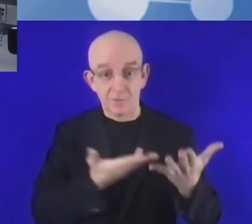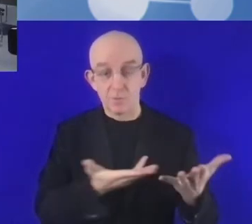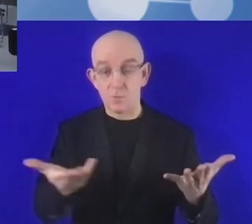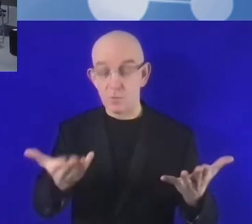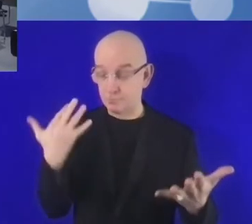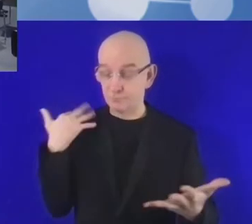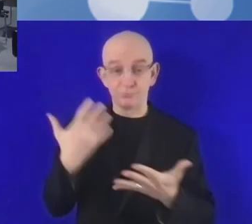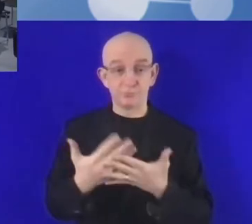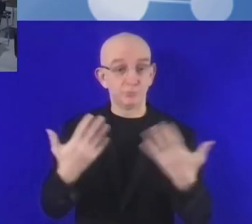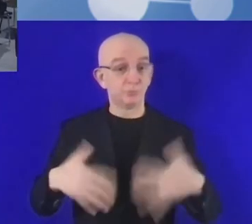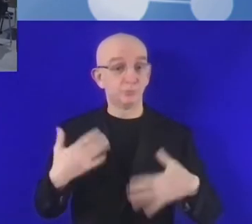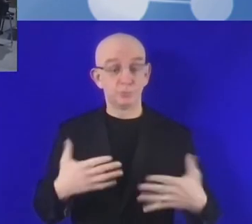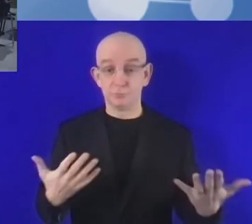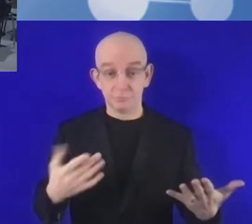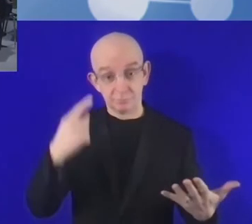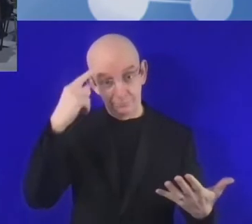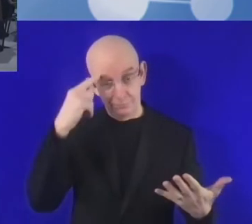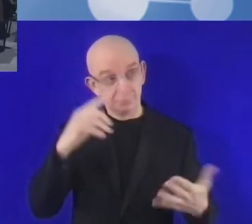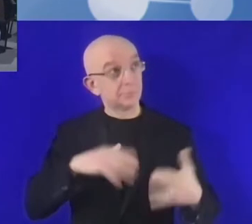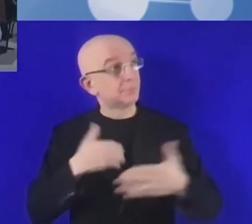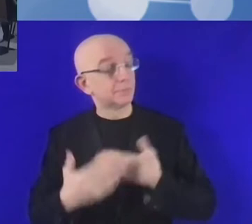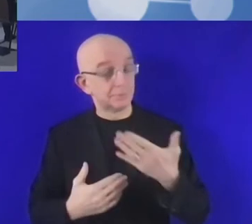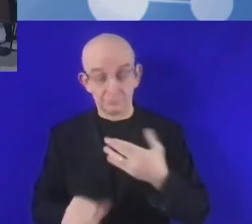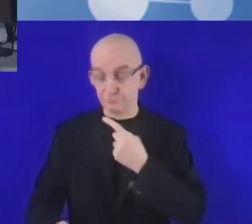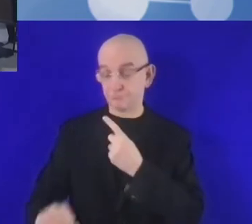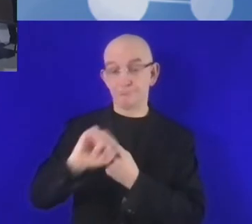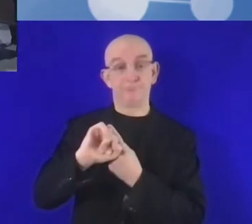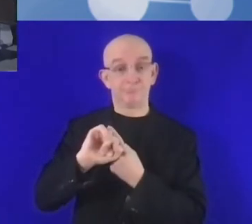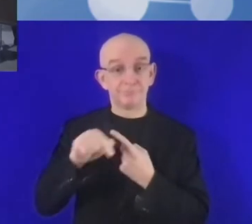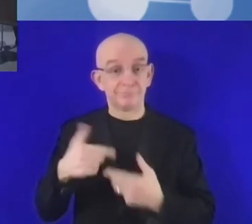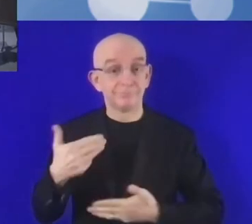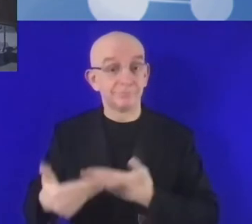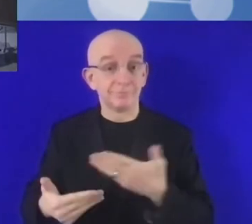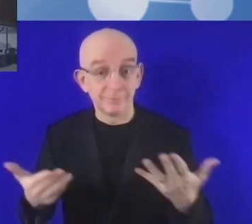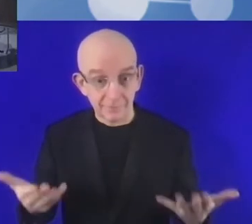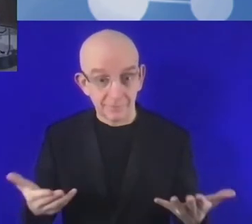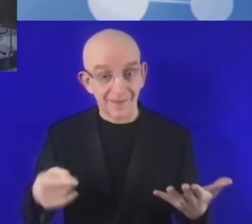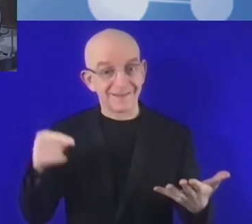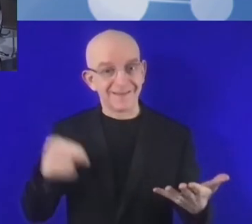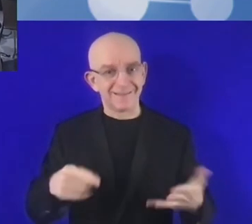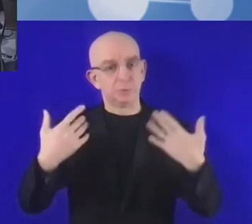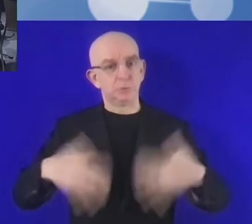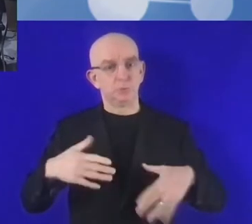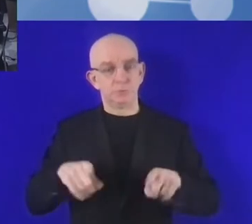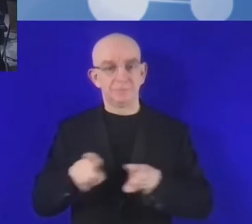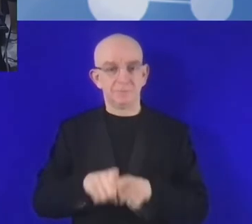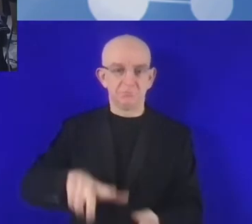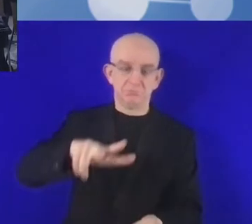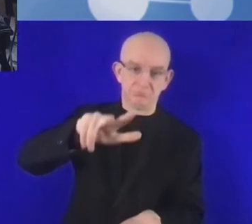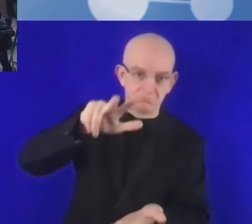resultado muy relevante. Nos ha ayudado a organizar nuestras vidas y, asimismo, se ha convertido